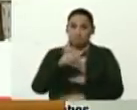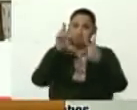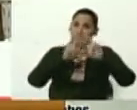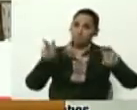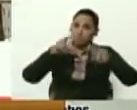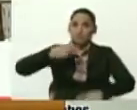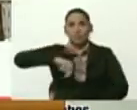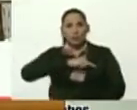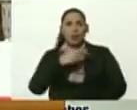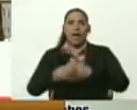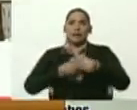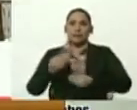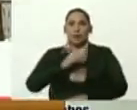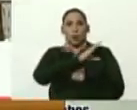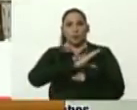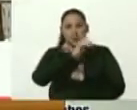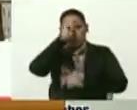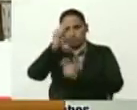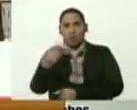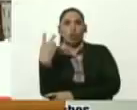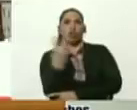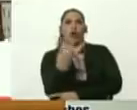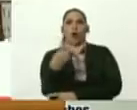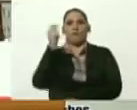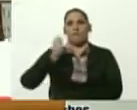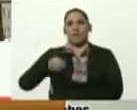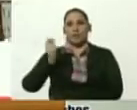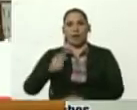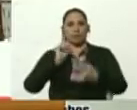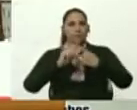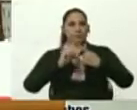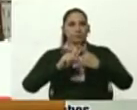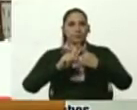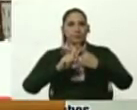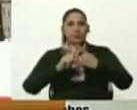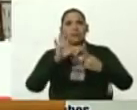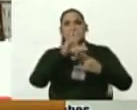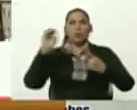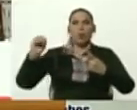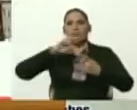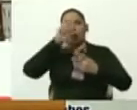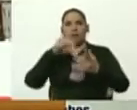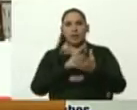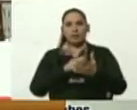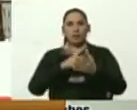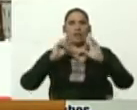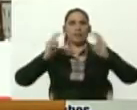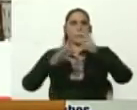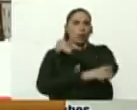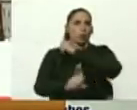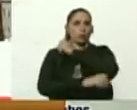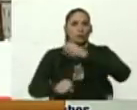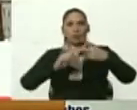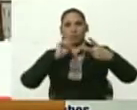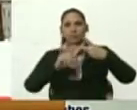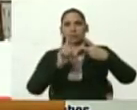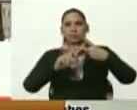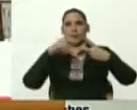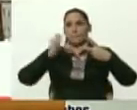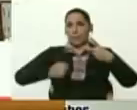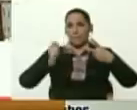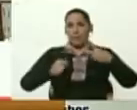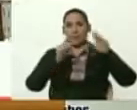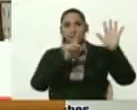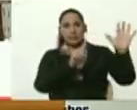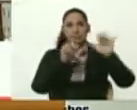En esta investigación hemos comisionado a dos fiscales, el fiscal 50 nacional en materia de corrupción y el 73